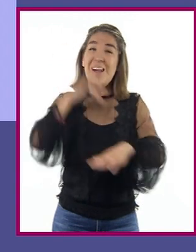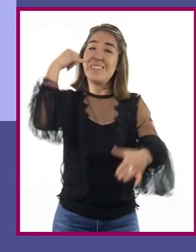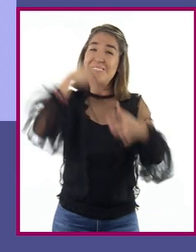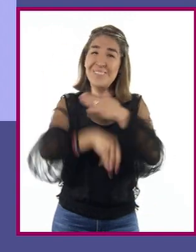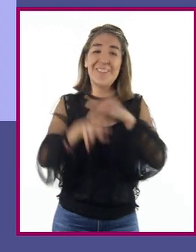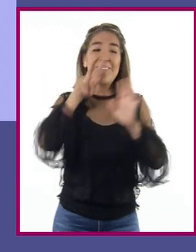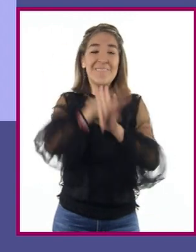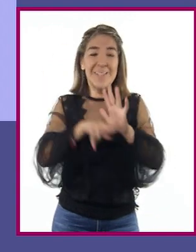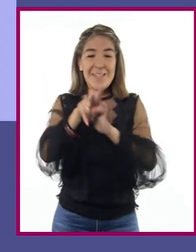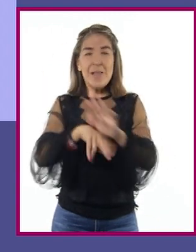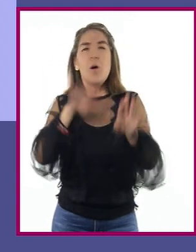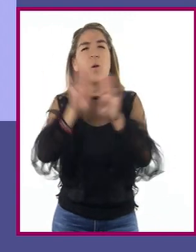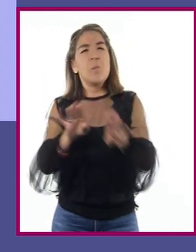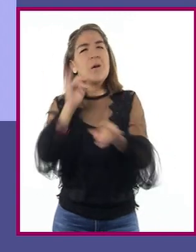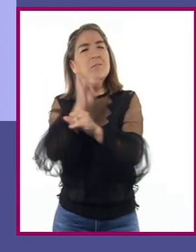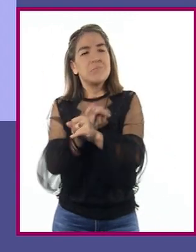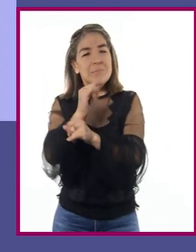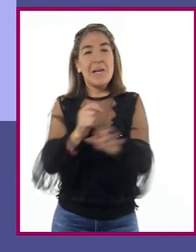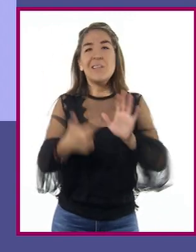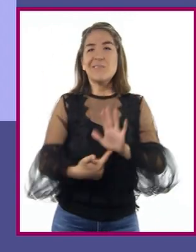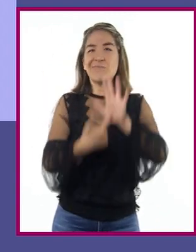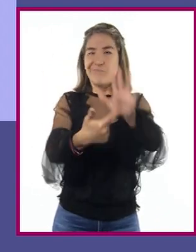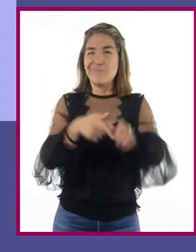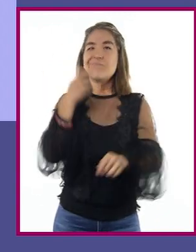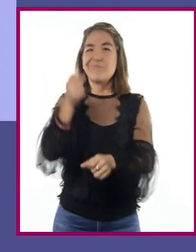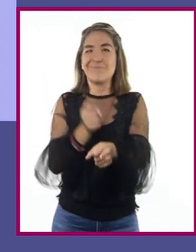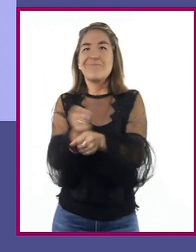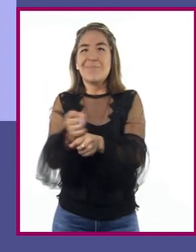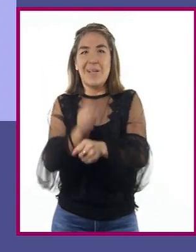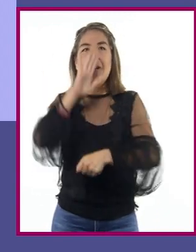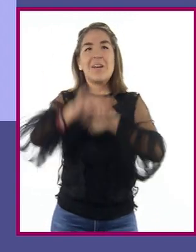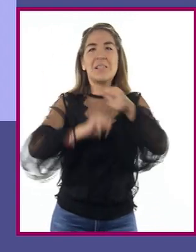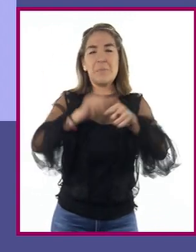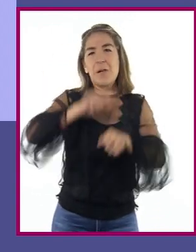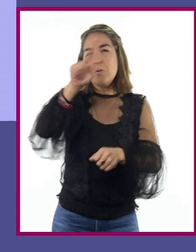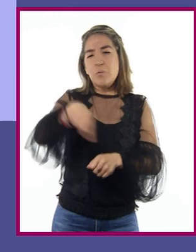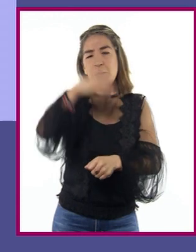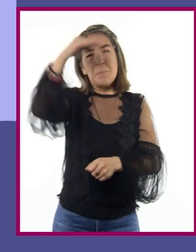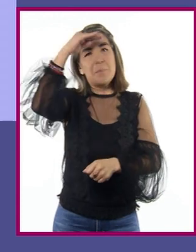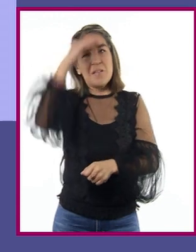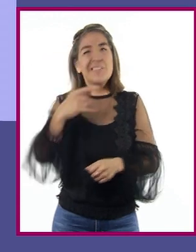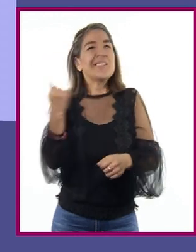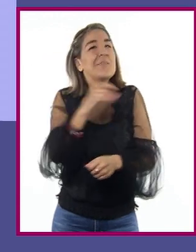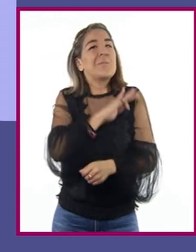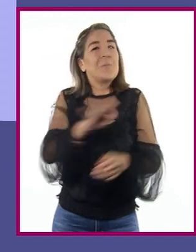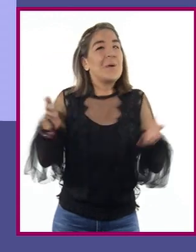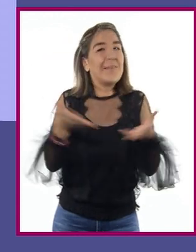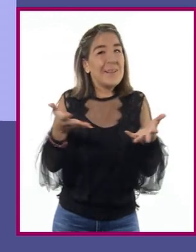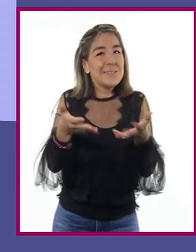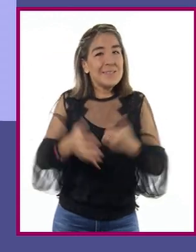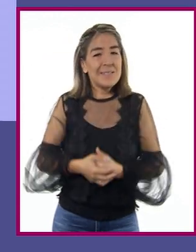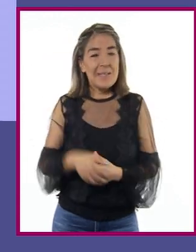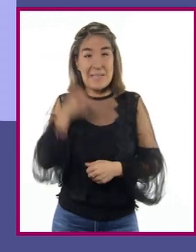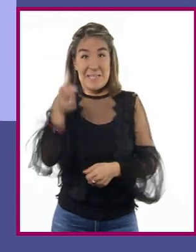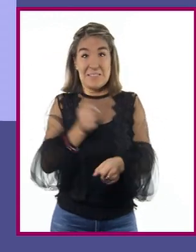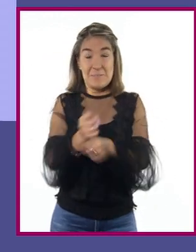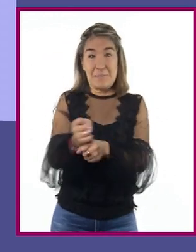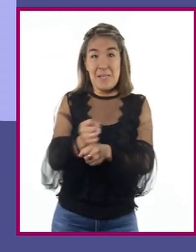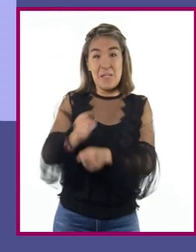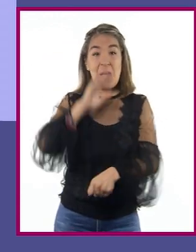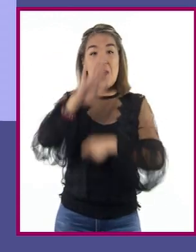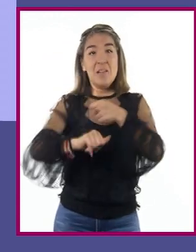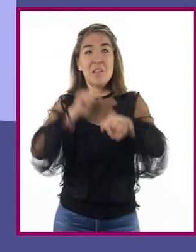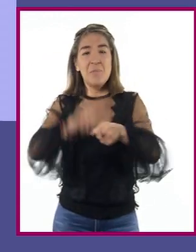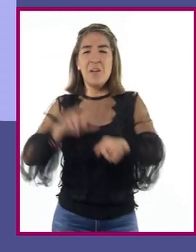e investigaciones que muestran el maltrato animal, lo que nos hace preguntarnos qué podemos hacer. El maltrato ha estado